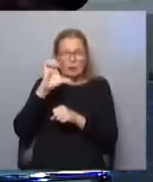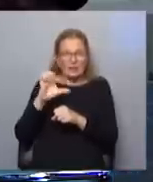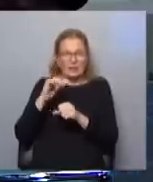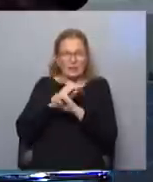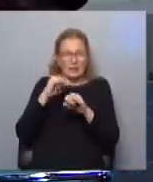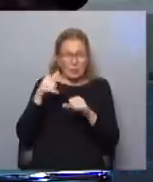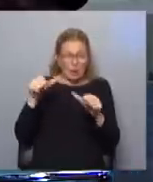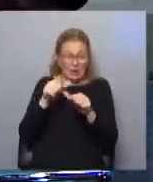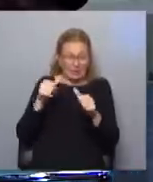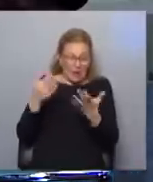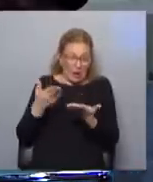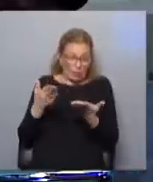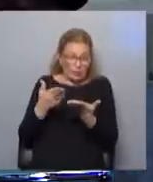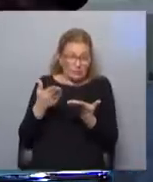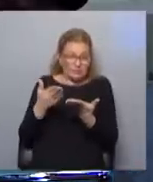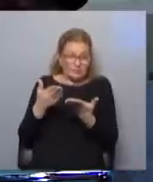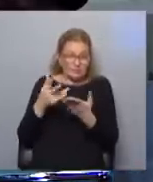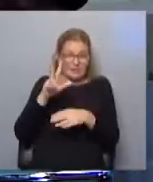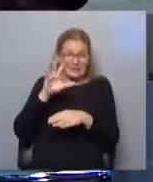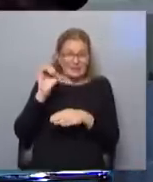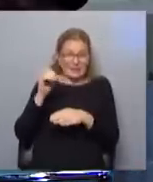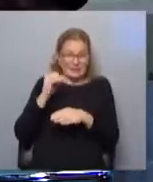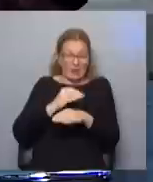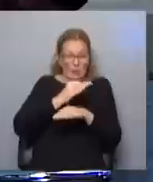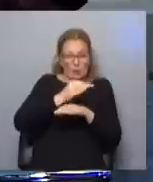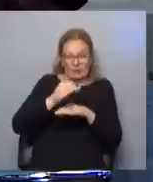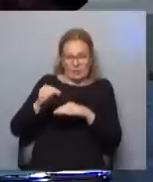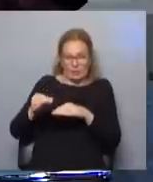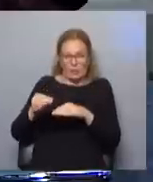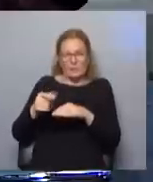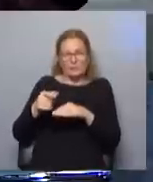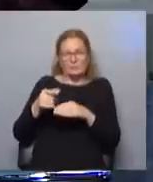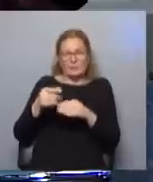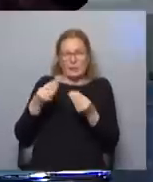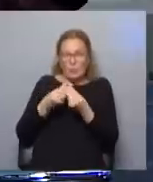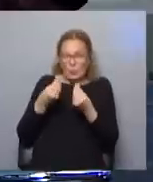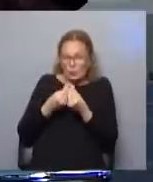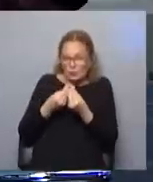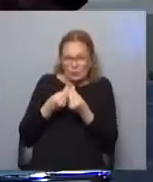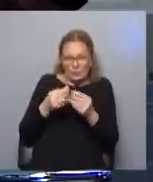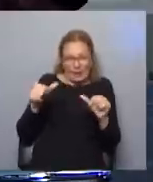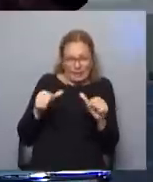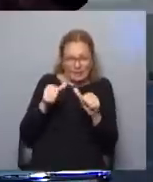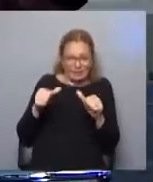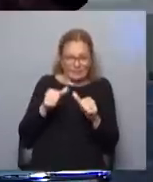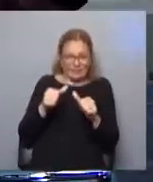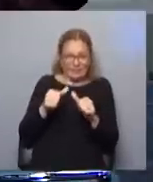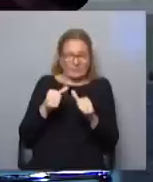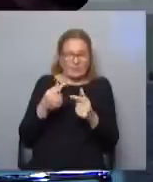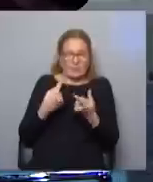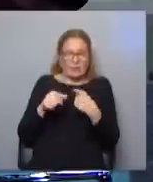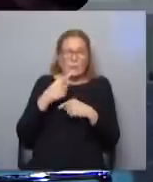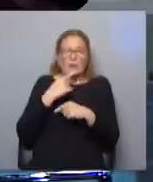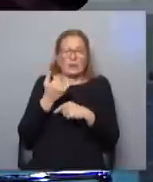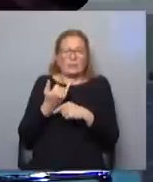evidentemente como tenemos 30 municipios es tanto lo que hay para hacer qué por